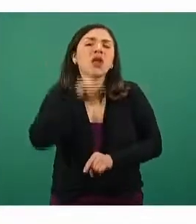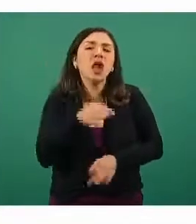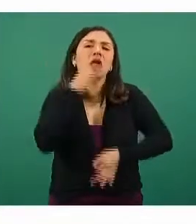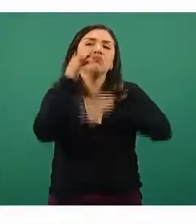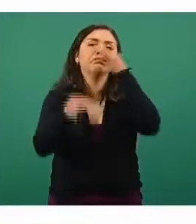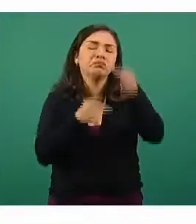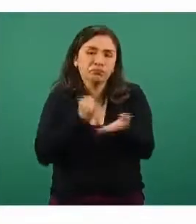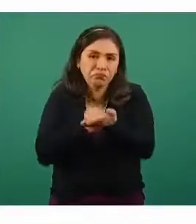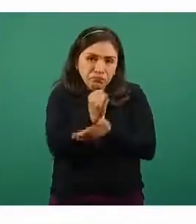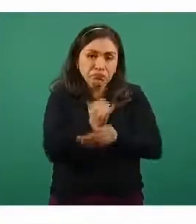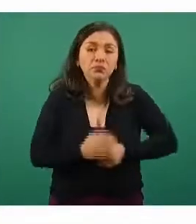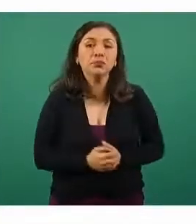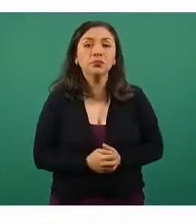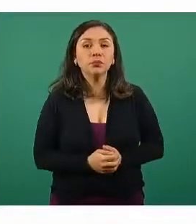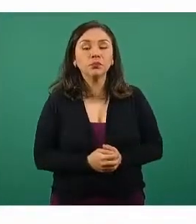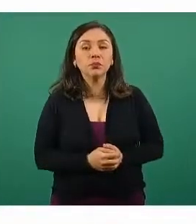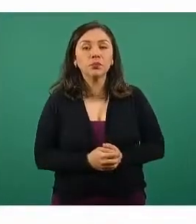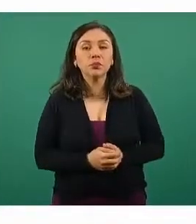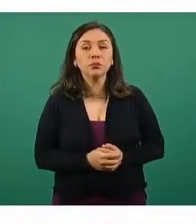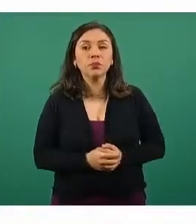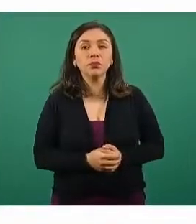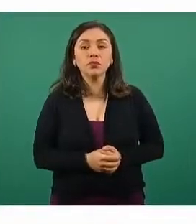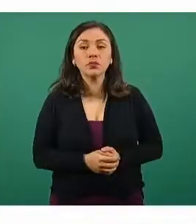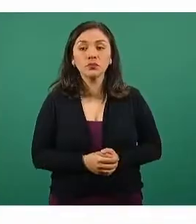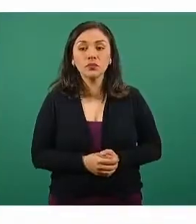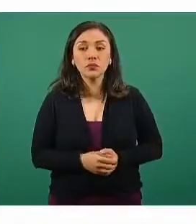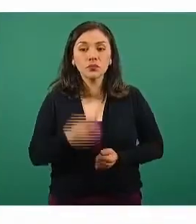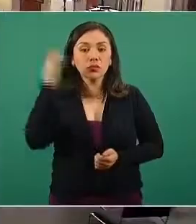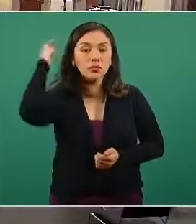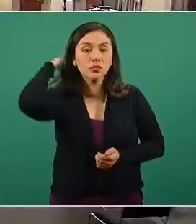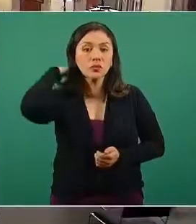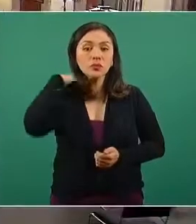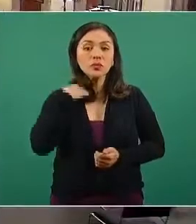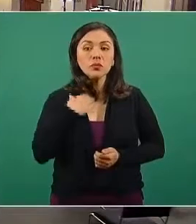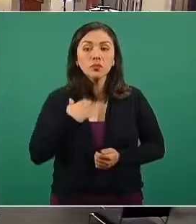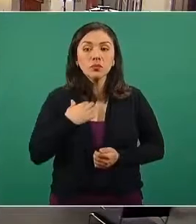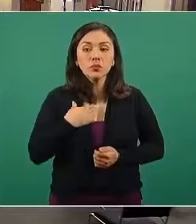mañana. Si vemos por favor la siguiente diapositiva.